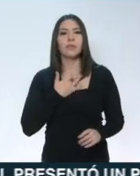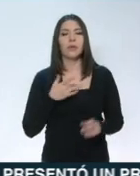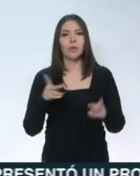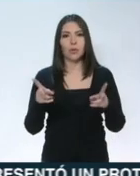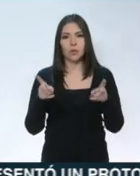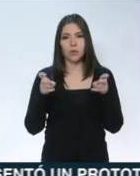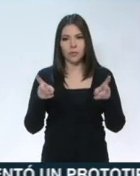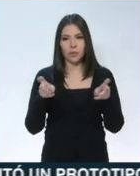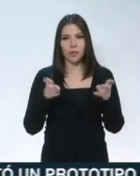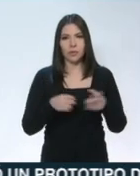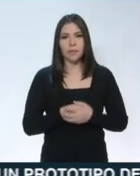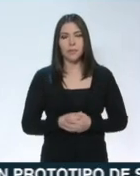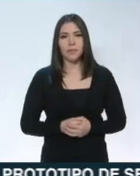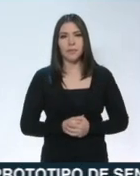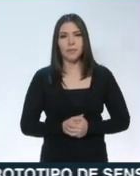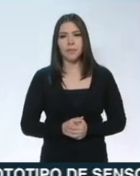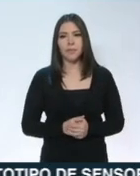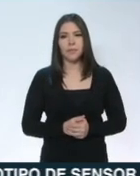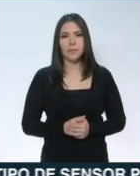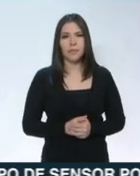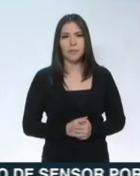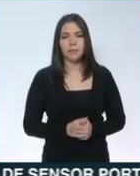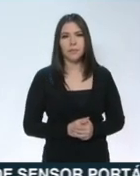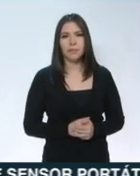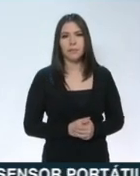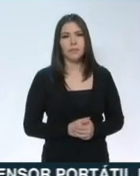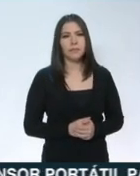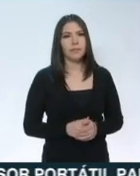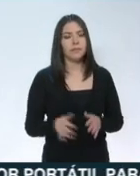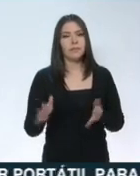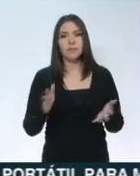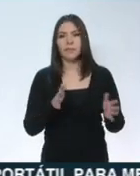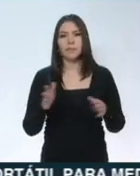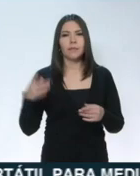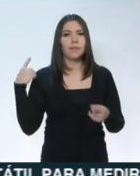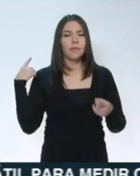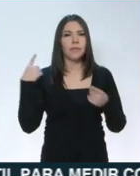robadas, en promedio en los últimos días,